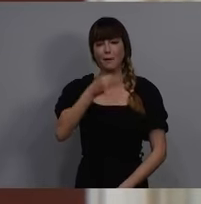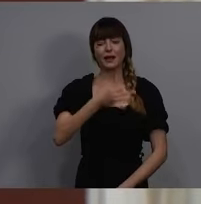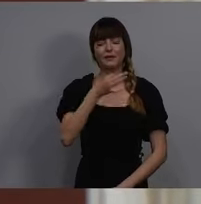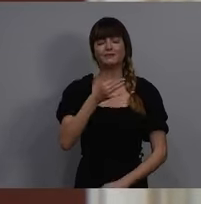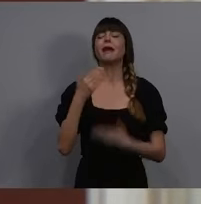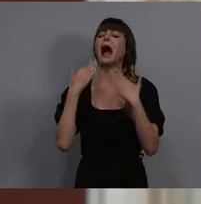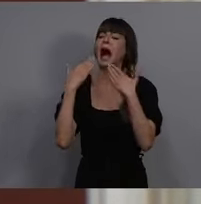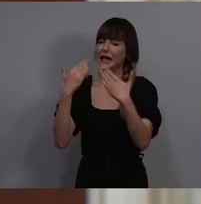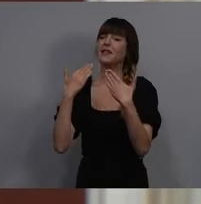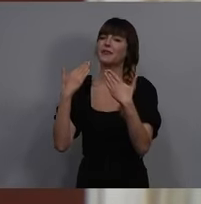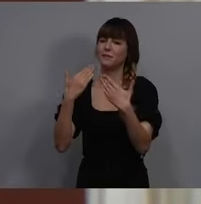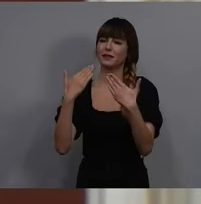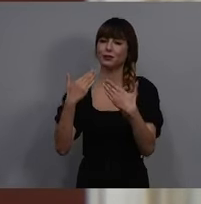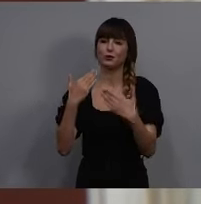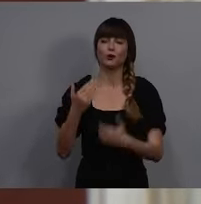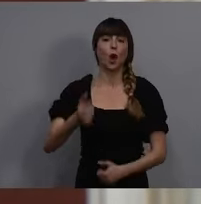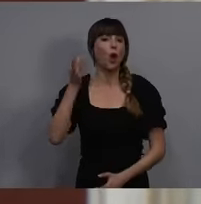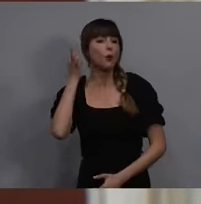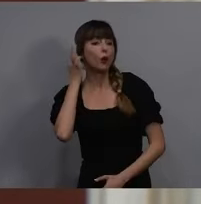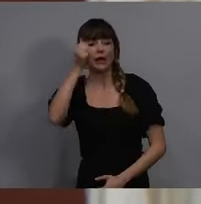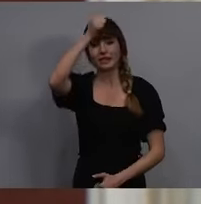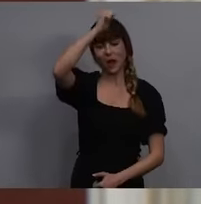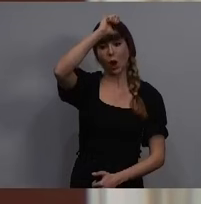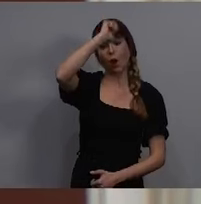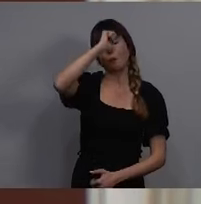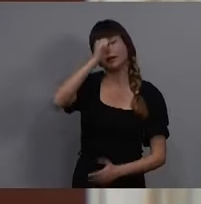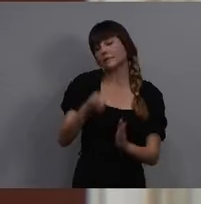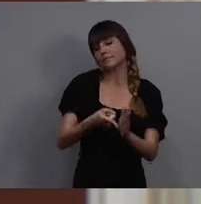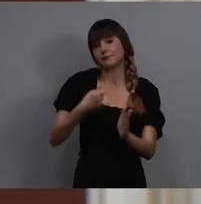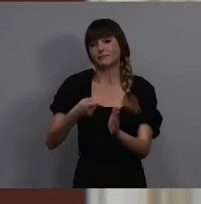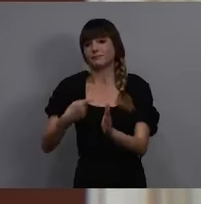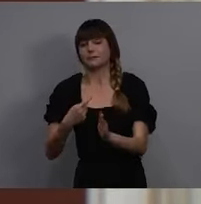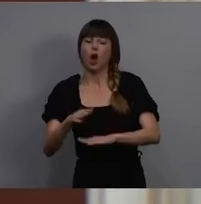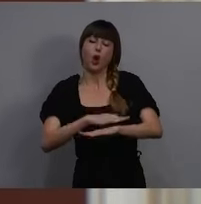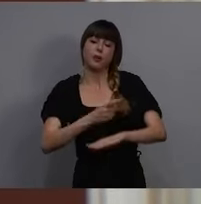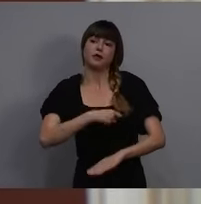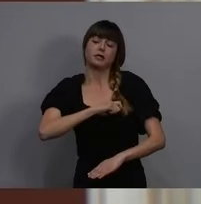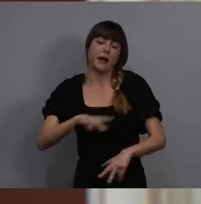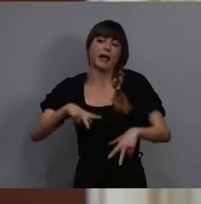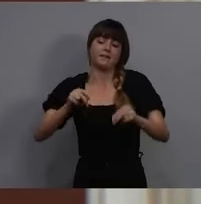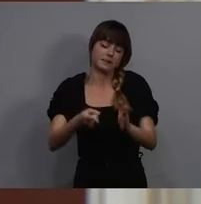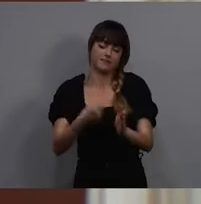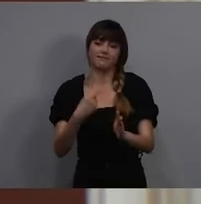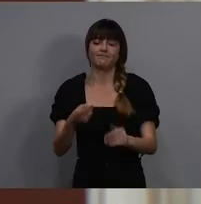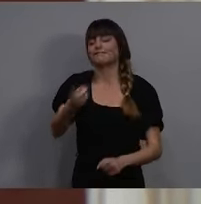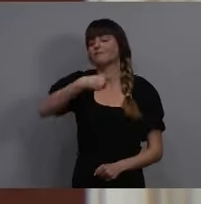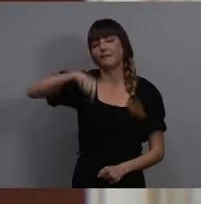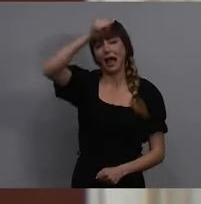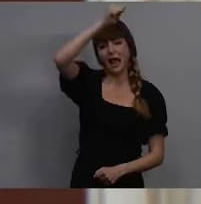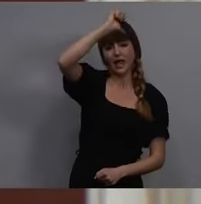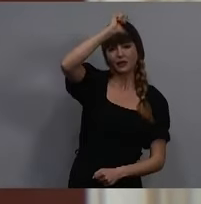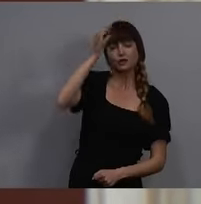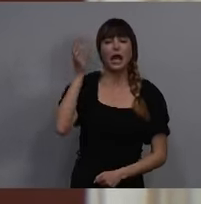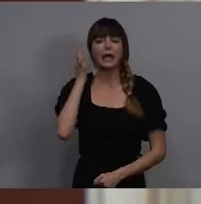agradecimiento a las mujeres y a los hombres que dejarán de formar parte del gobierno de España a todas ellas y a todos ellos quiero